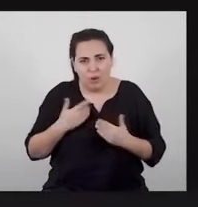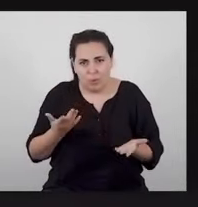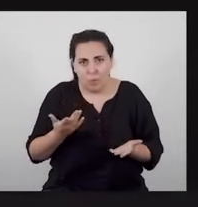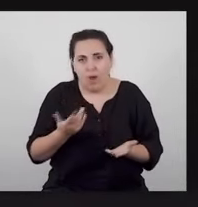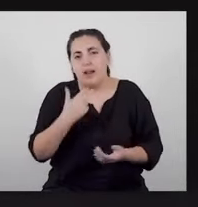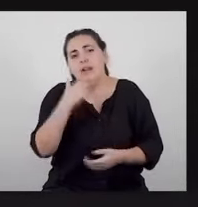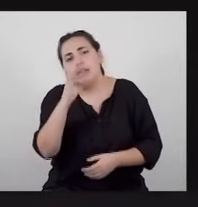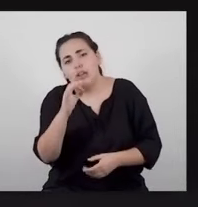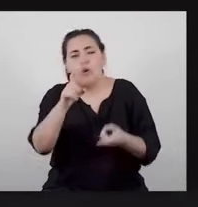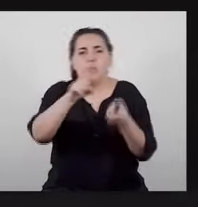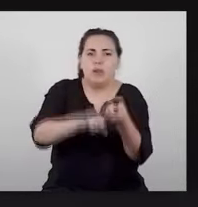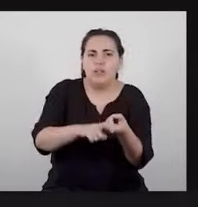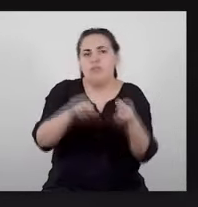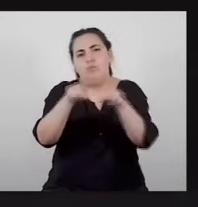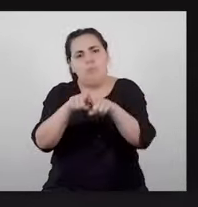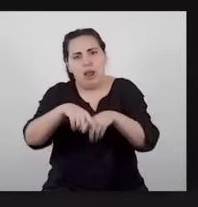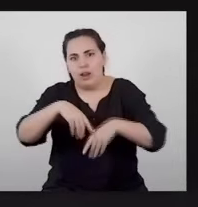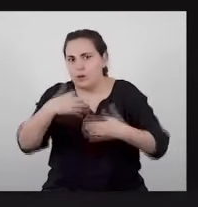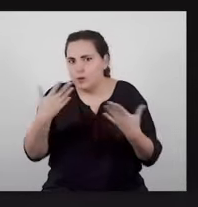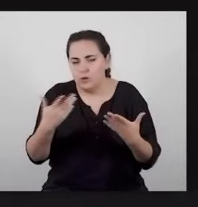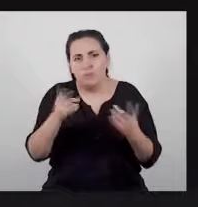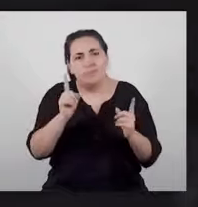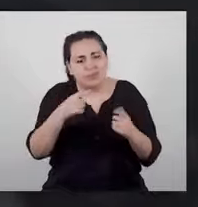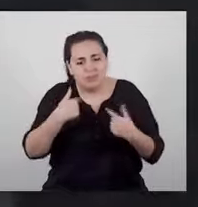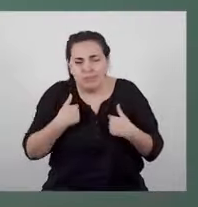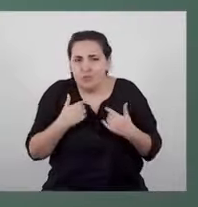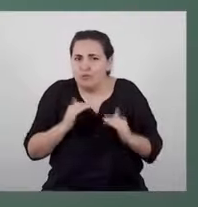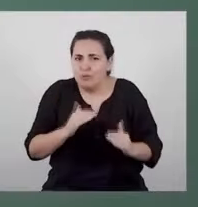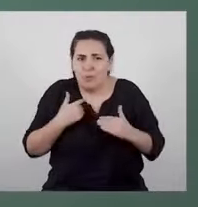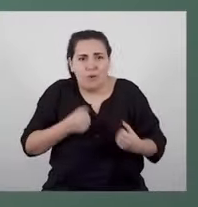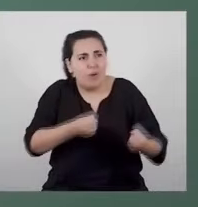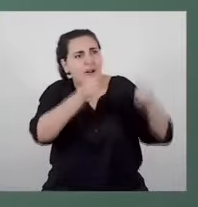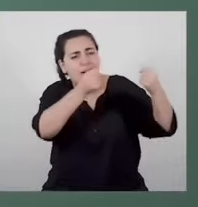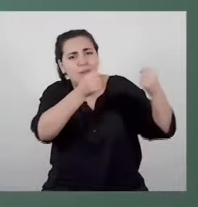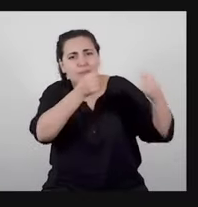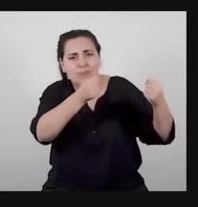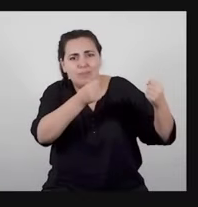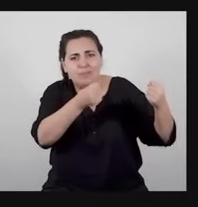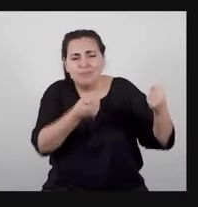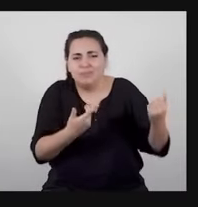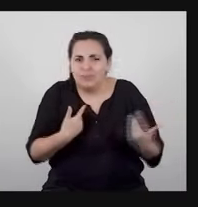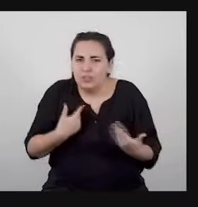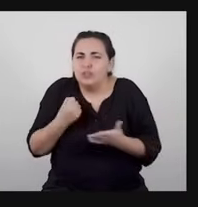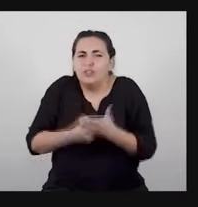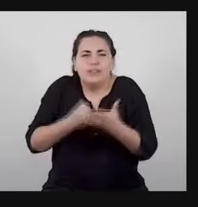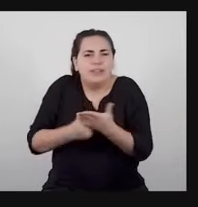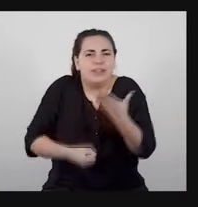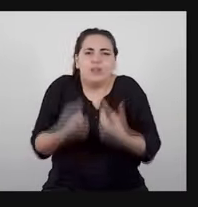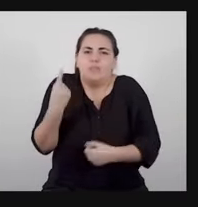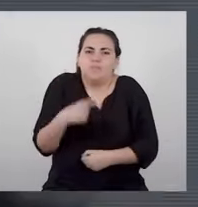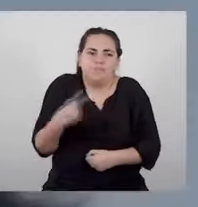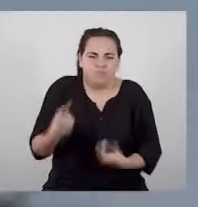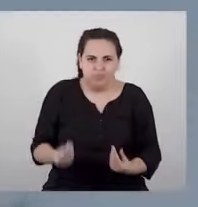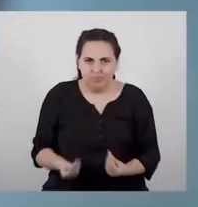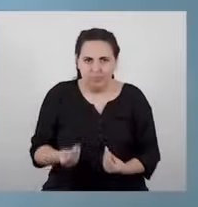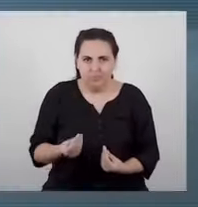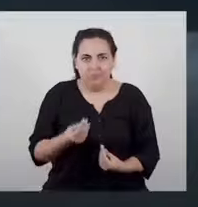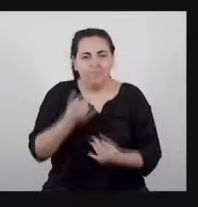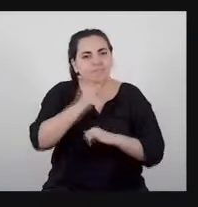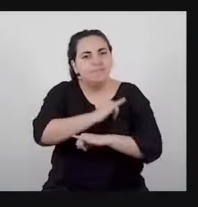de hacer es de que comprendan este mensaje ¿no? cuando conducimos cuando salimos a conducir